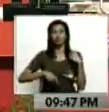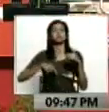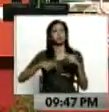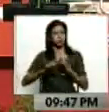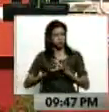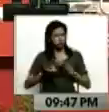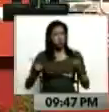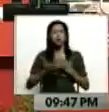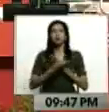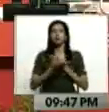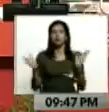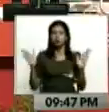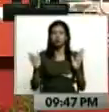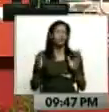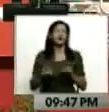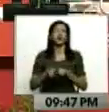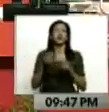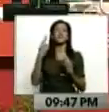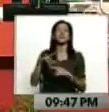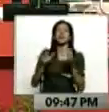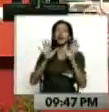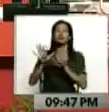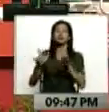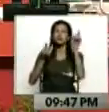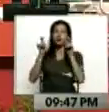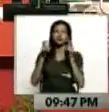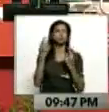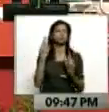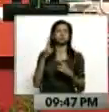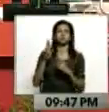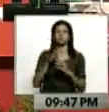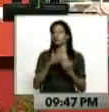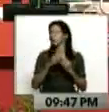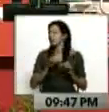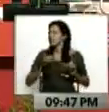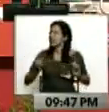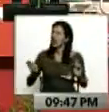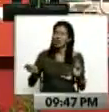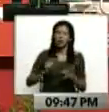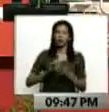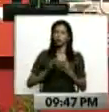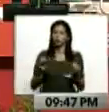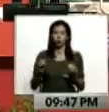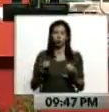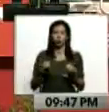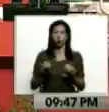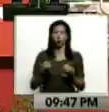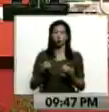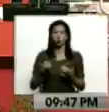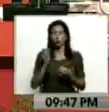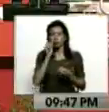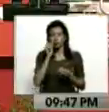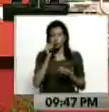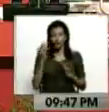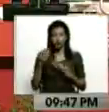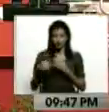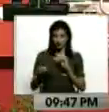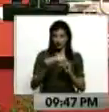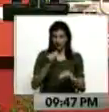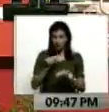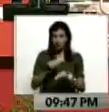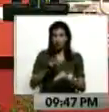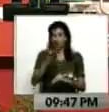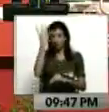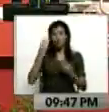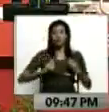siempre de subversivo dijera José Vicente el mismo subversivo Remigio